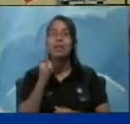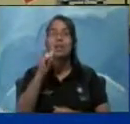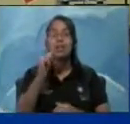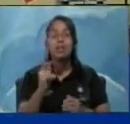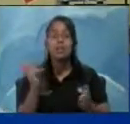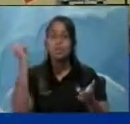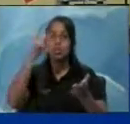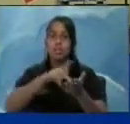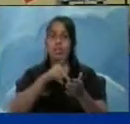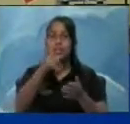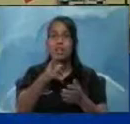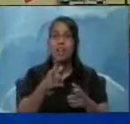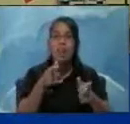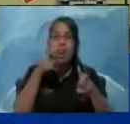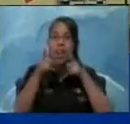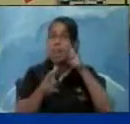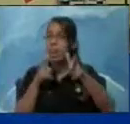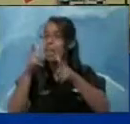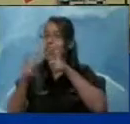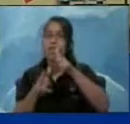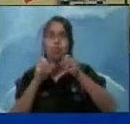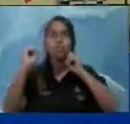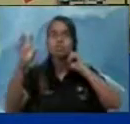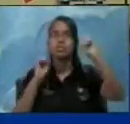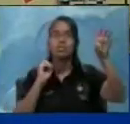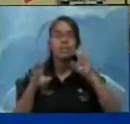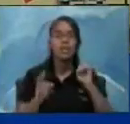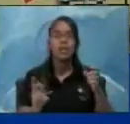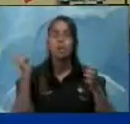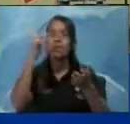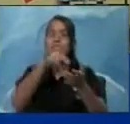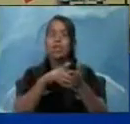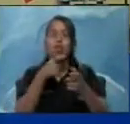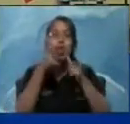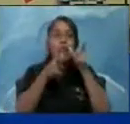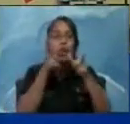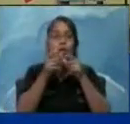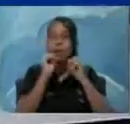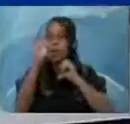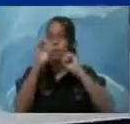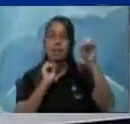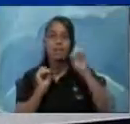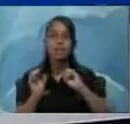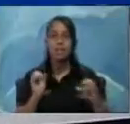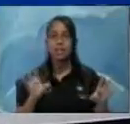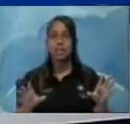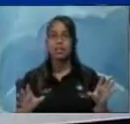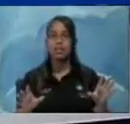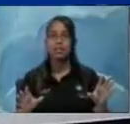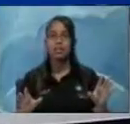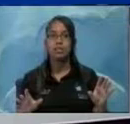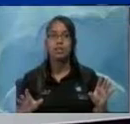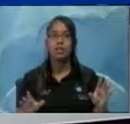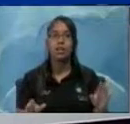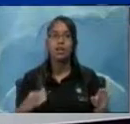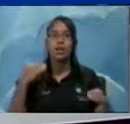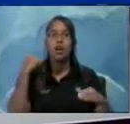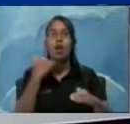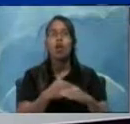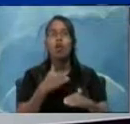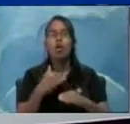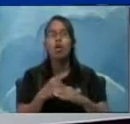aparecieron lenguas repartidas y se les aparecieron lenguas repartidas como de